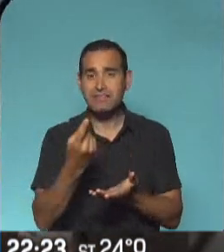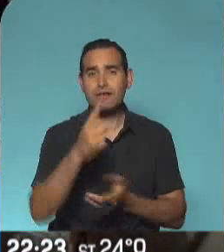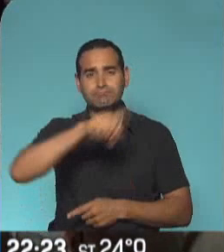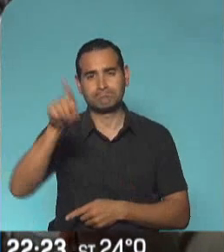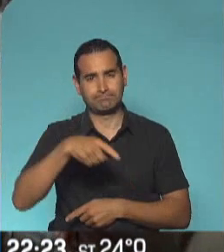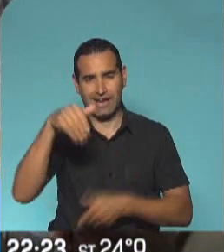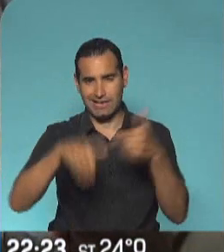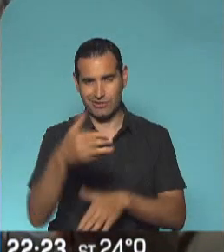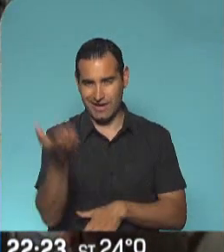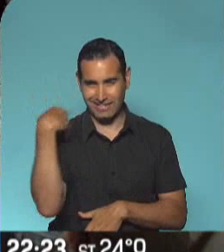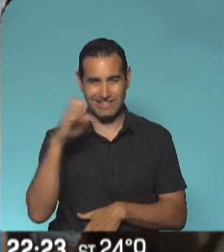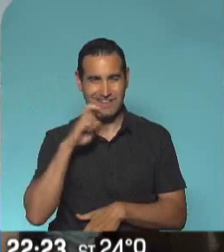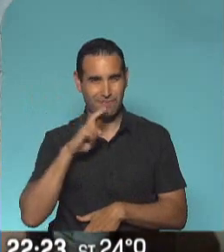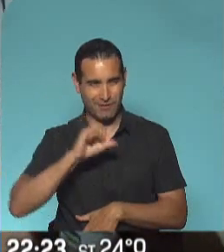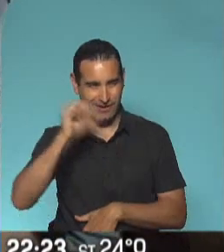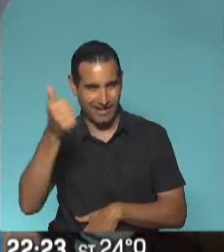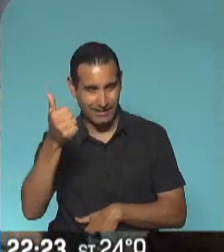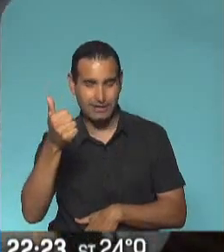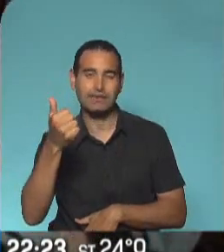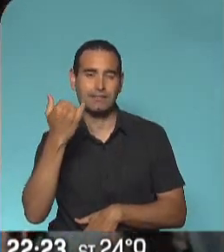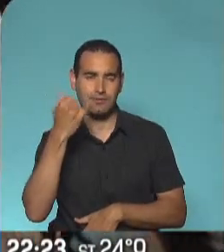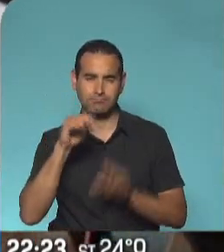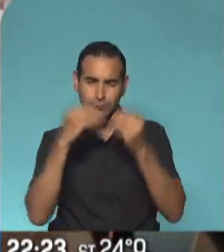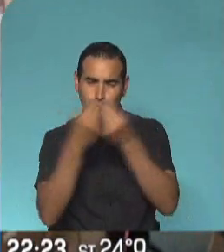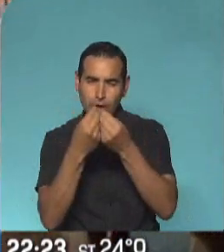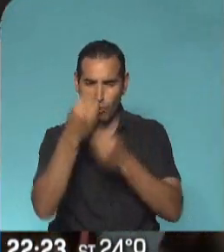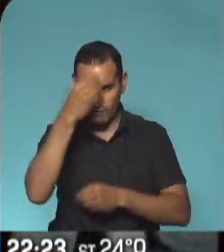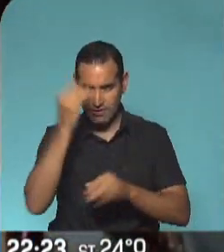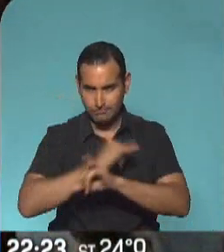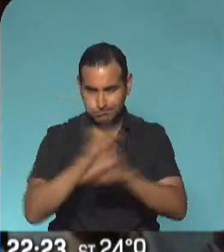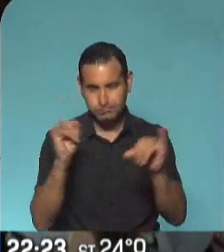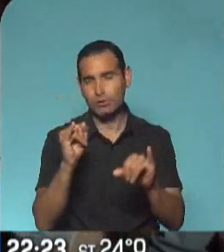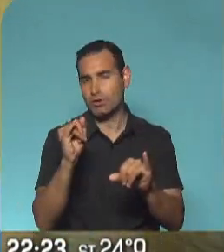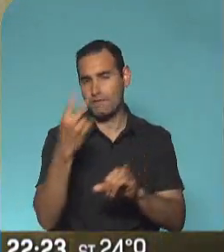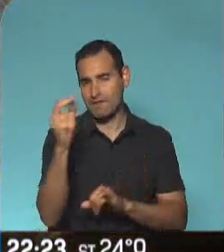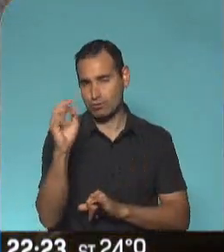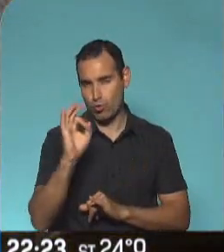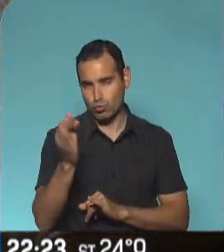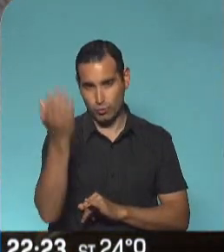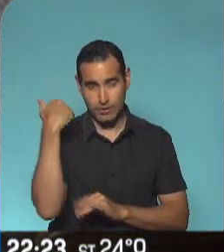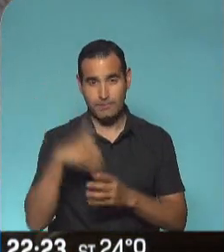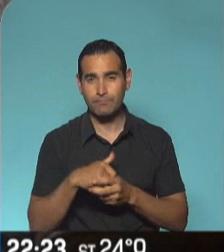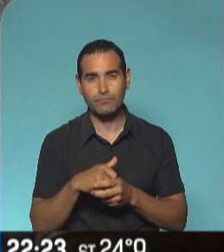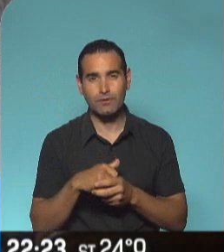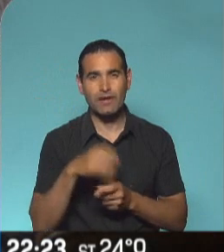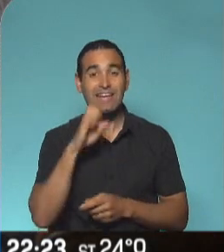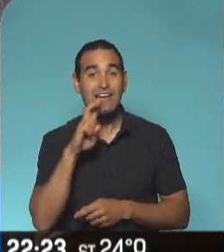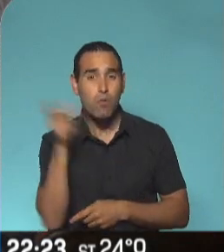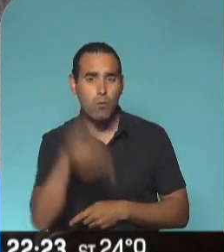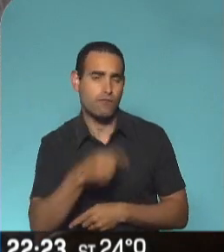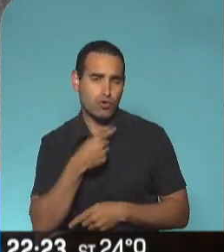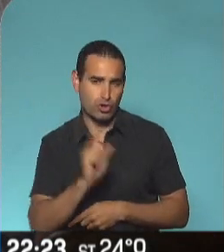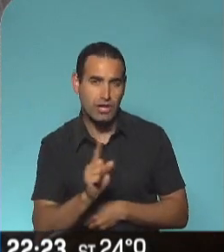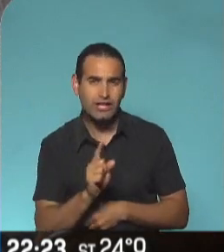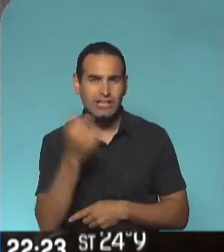elecciones ganadas en primera vuelta por Morales de acuerdo a los resultados oficiales el pasado 20 de octubre. No queremos que vuelva Evo. Ha